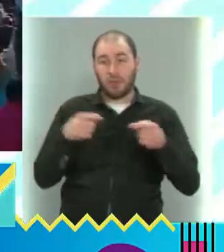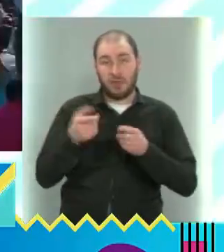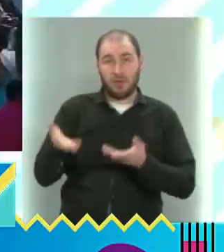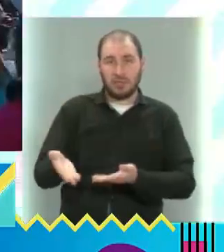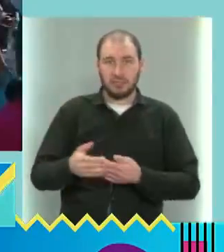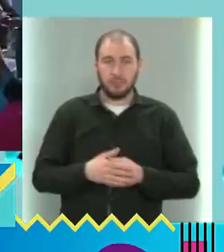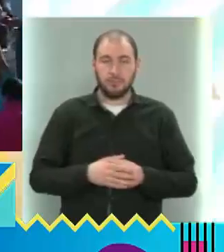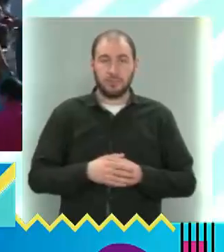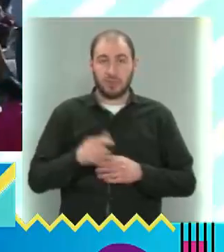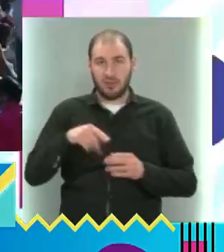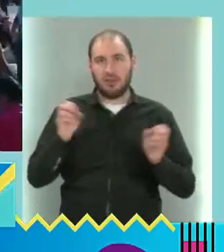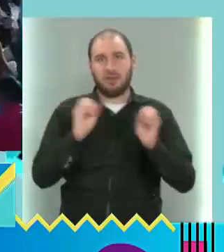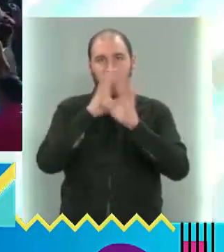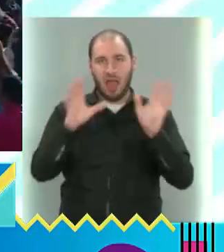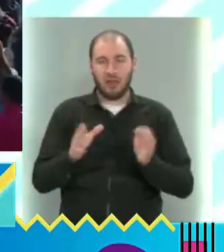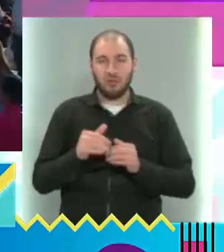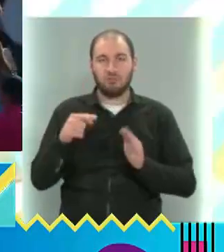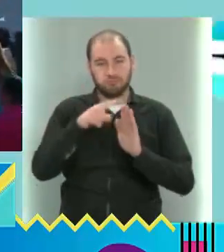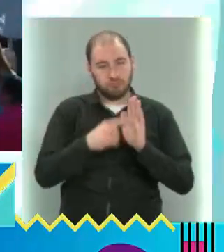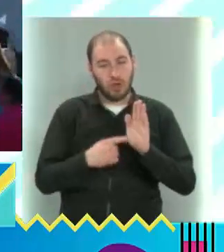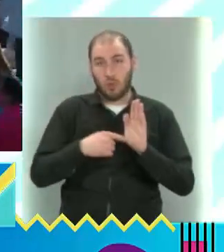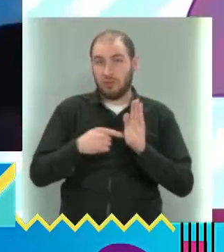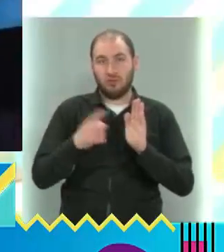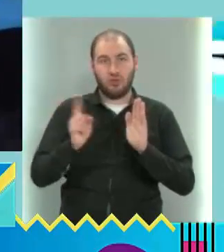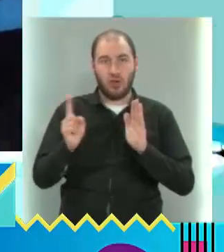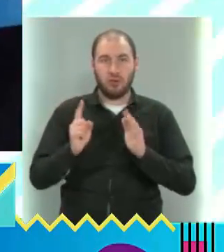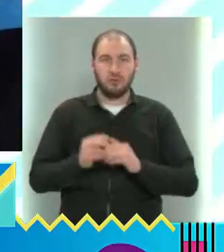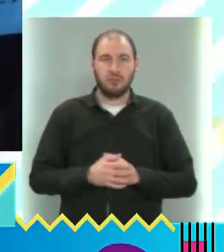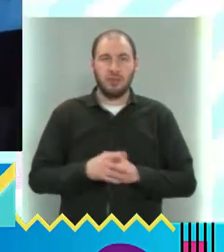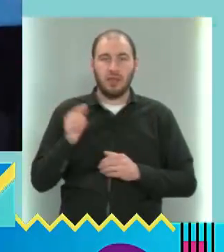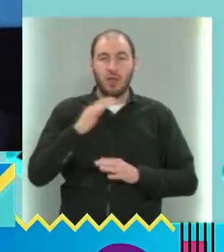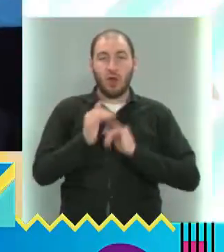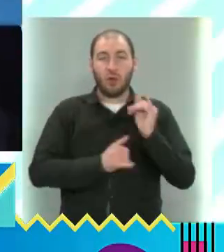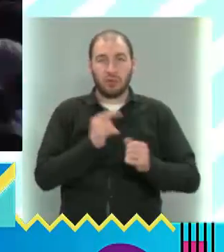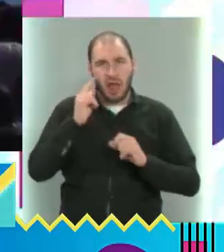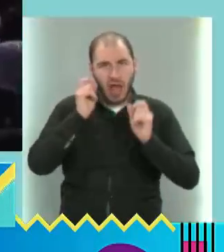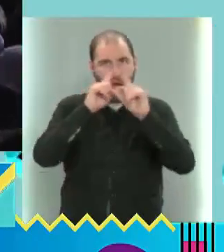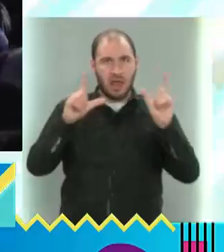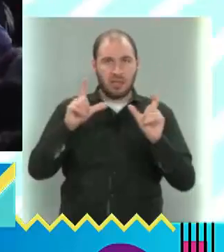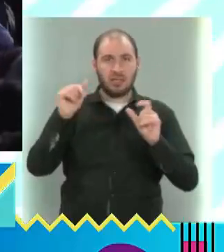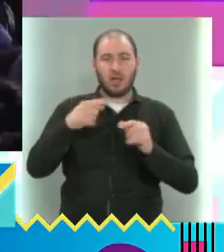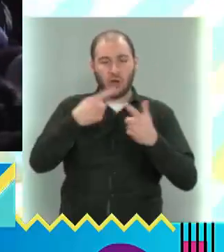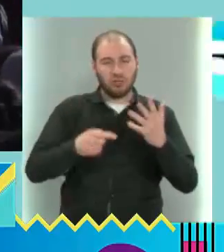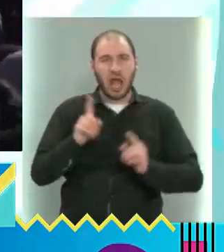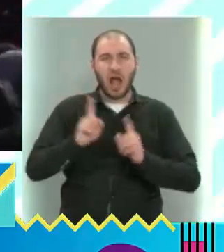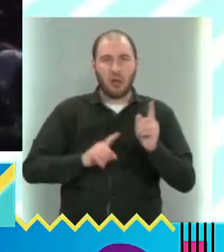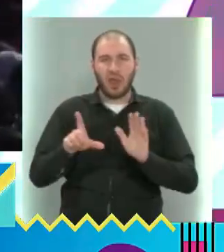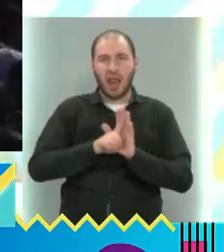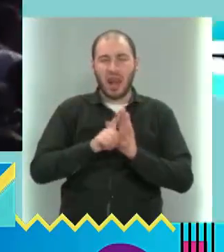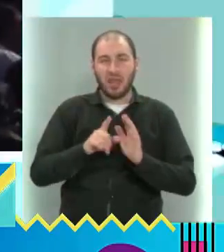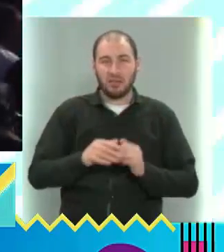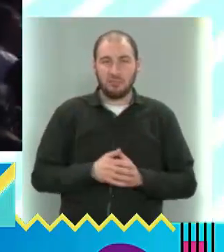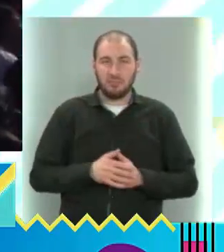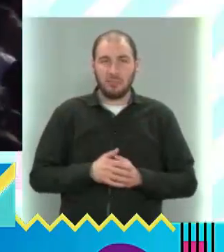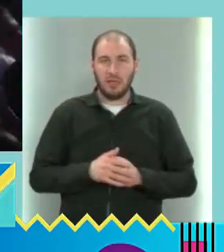hecho, está claramente indicado que no es así y ha señalado alertas a ciertas cosas que salen en las leyes sociales,